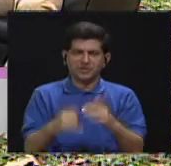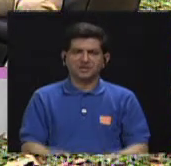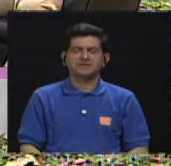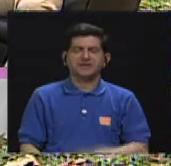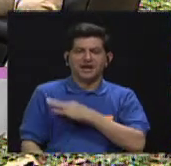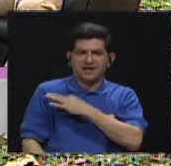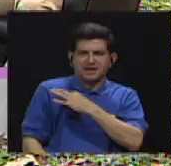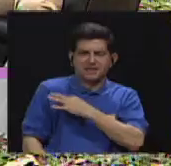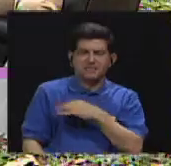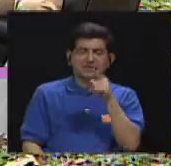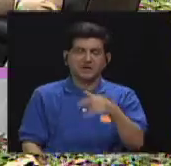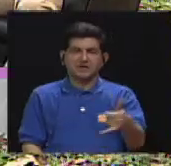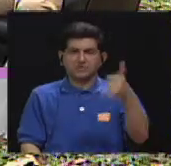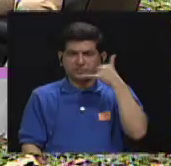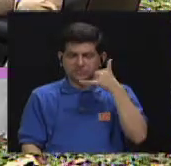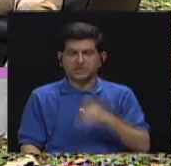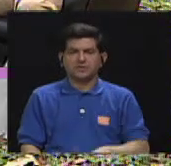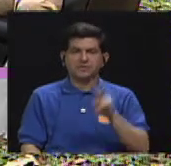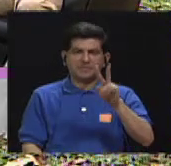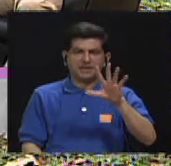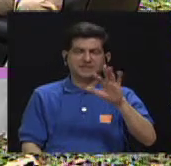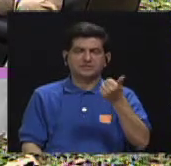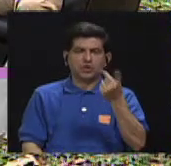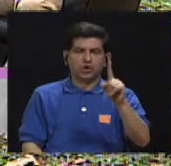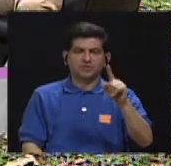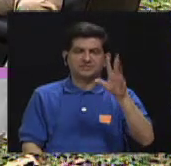queremos invitar para que usted nos llame a través del